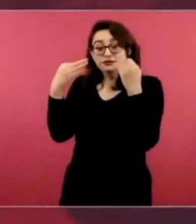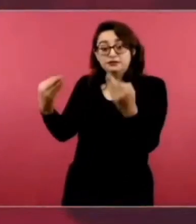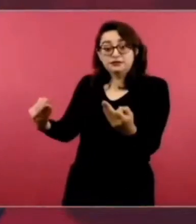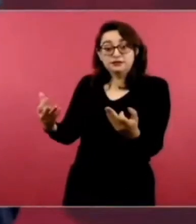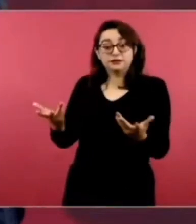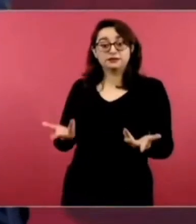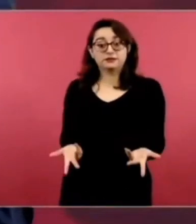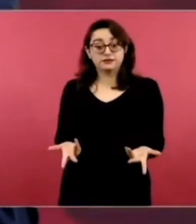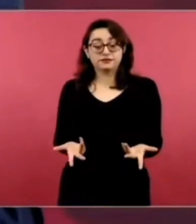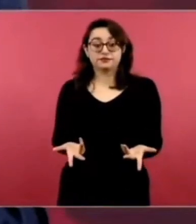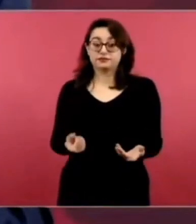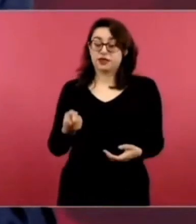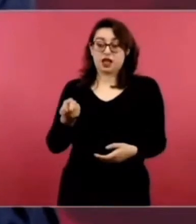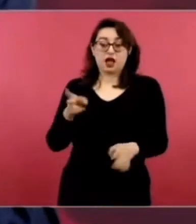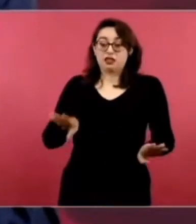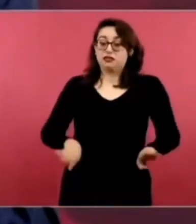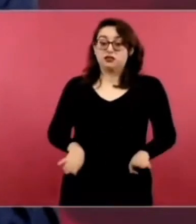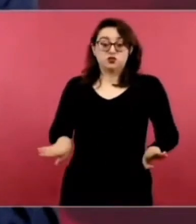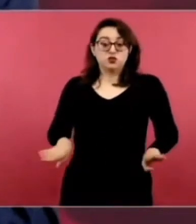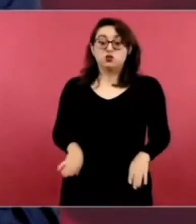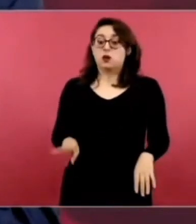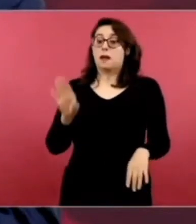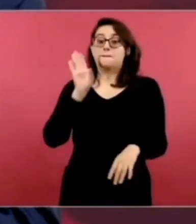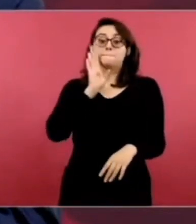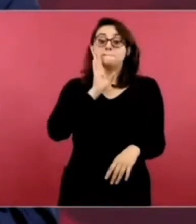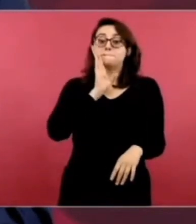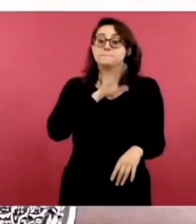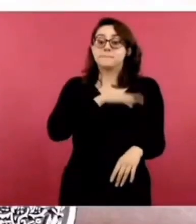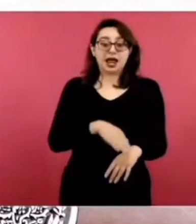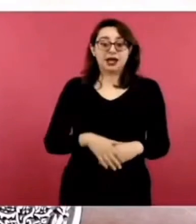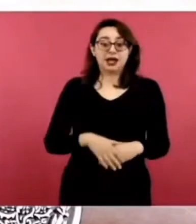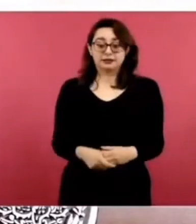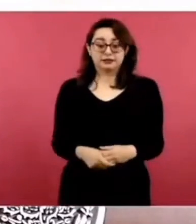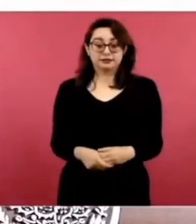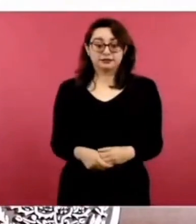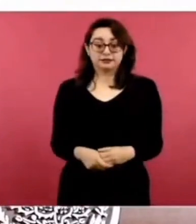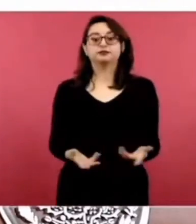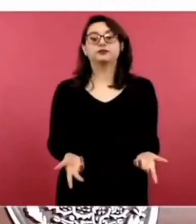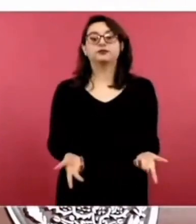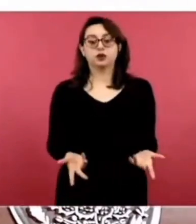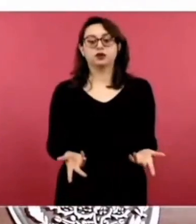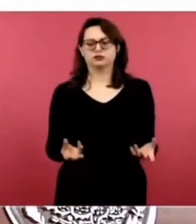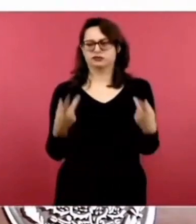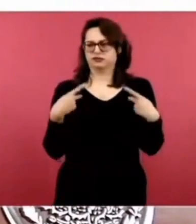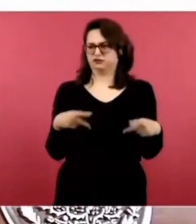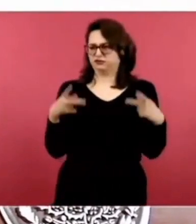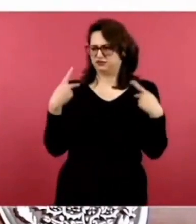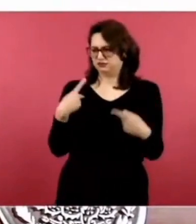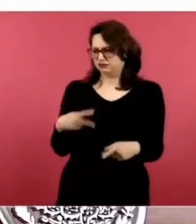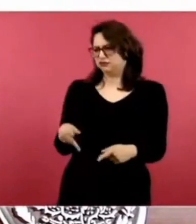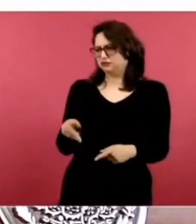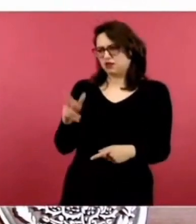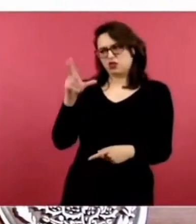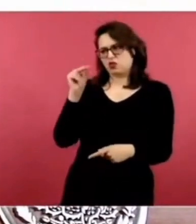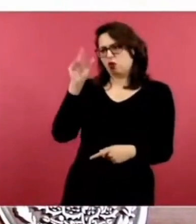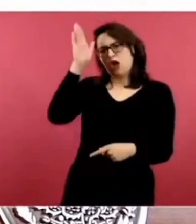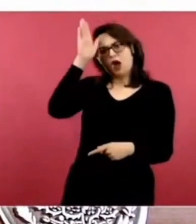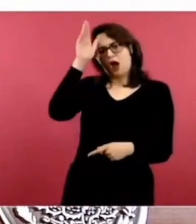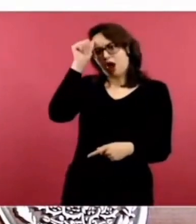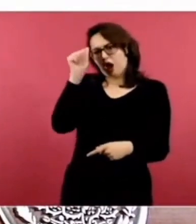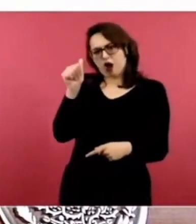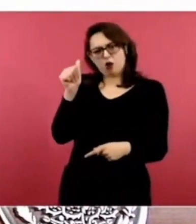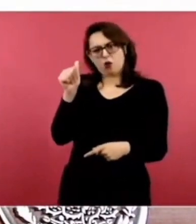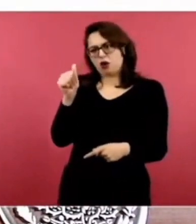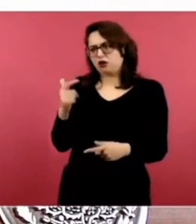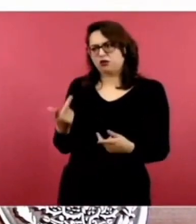no lo vieron bien. Tengo información de que muchos protestaron porque